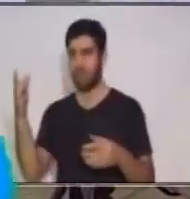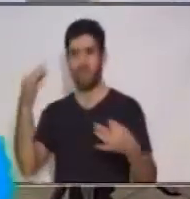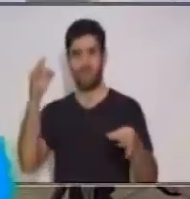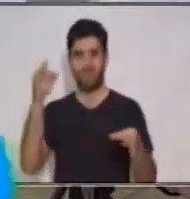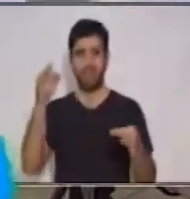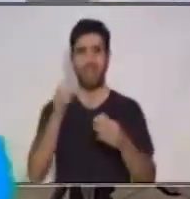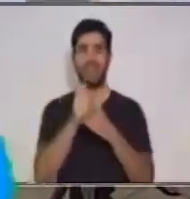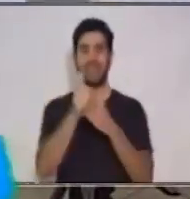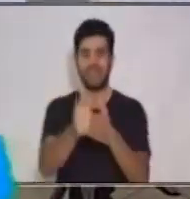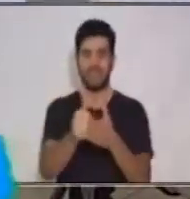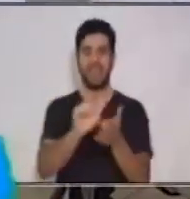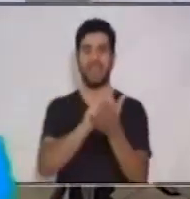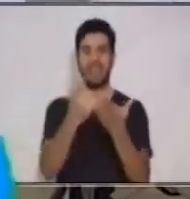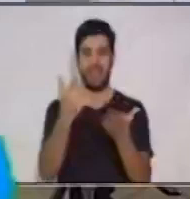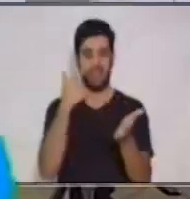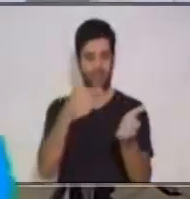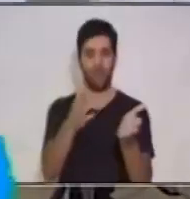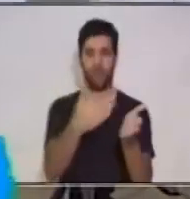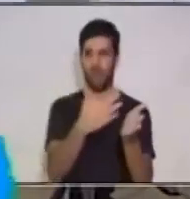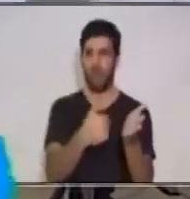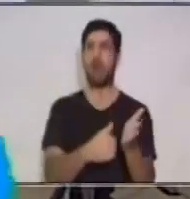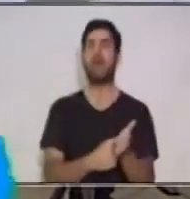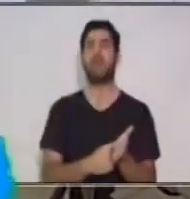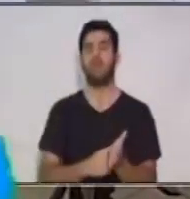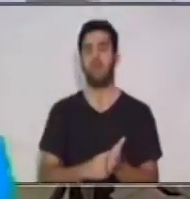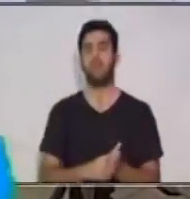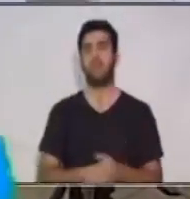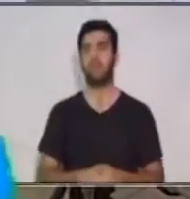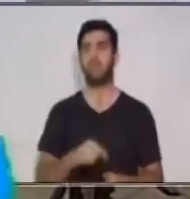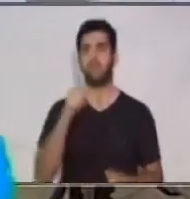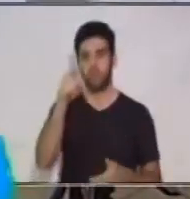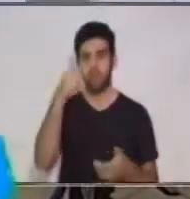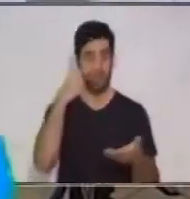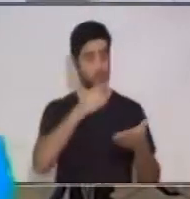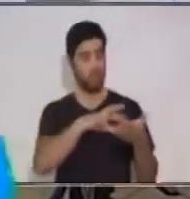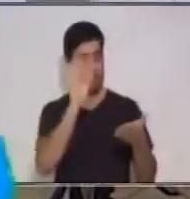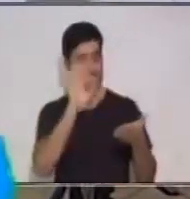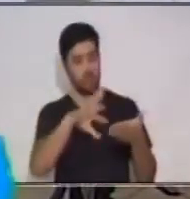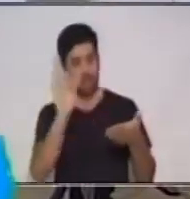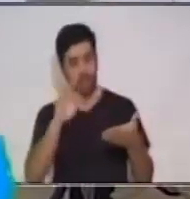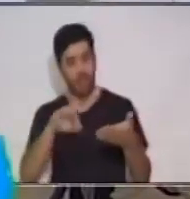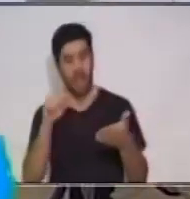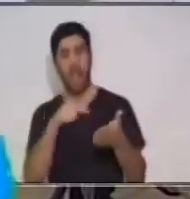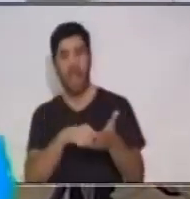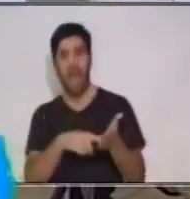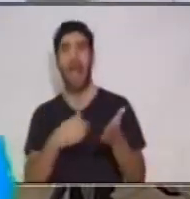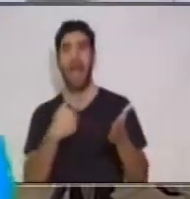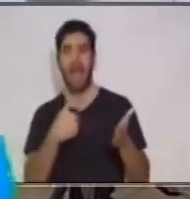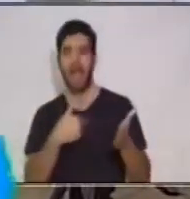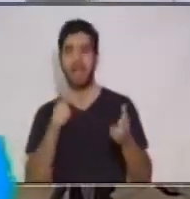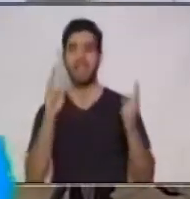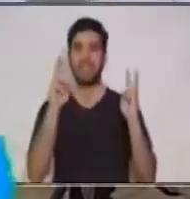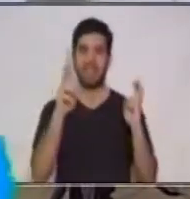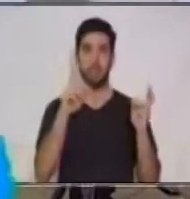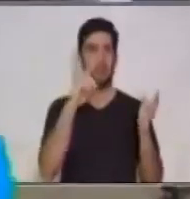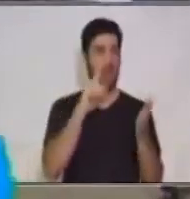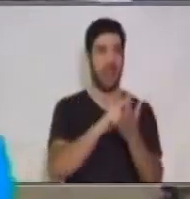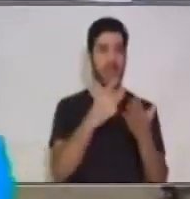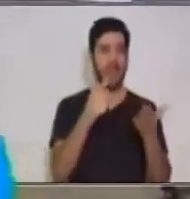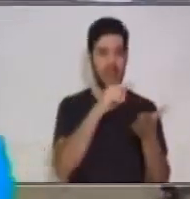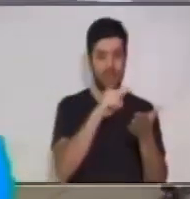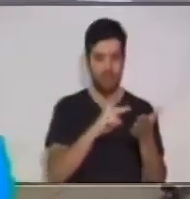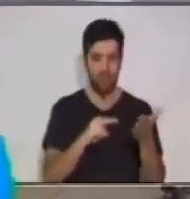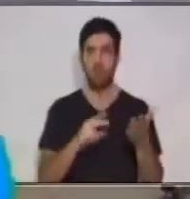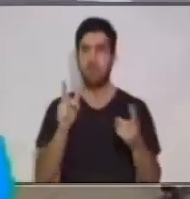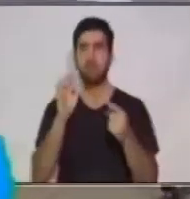autoaprendizaje, tú vas a encontrar textos que pertenecen a la literatura